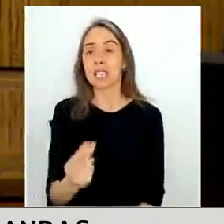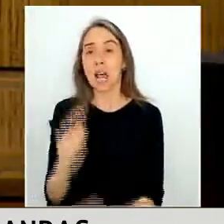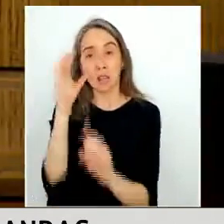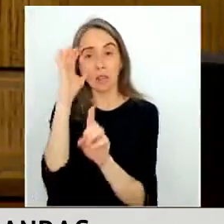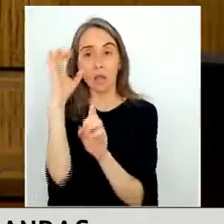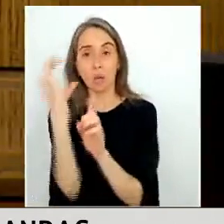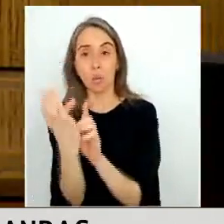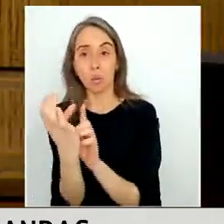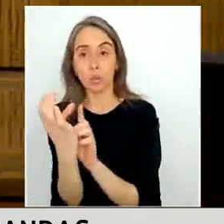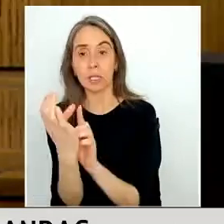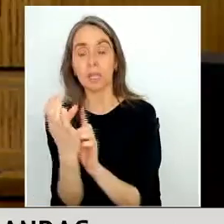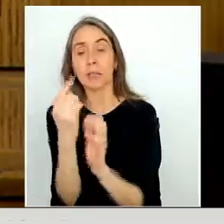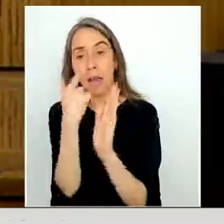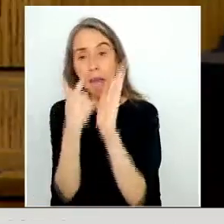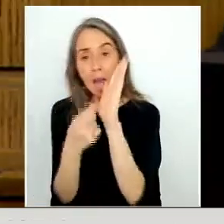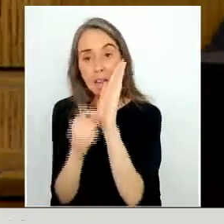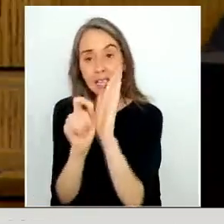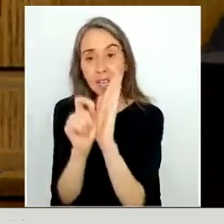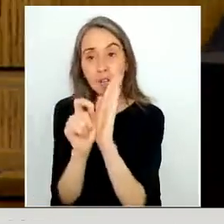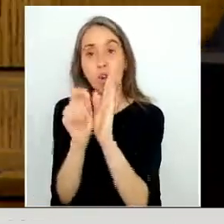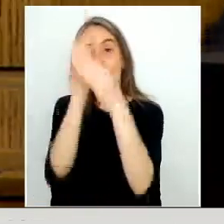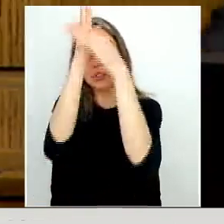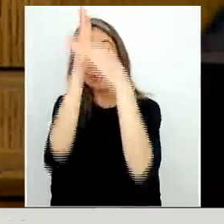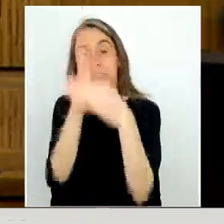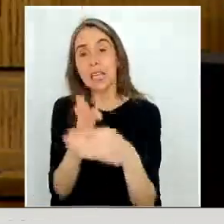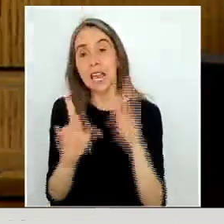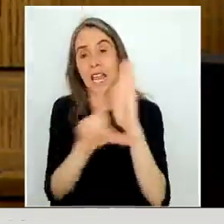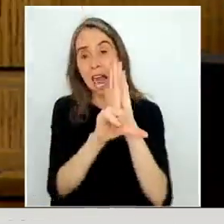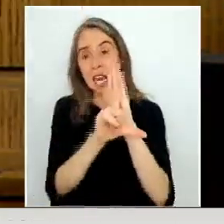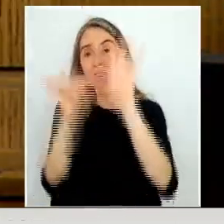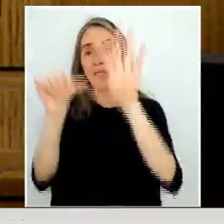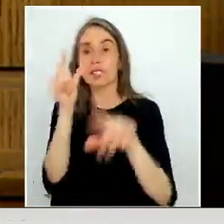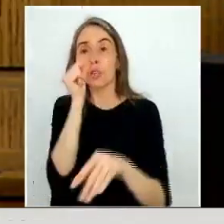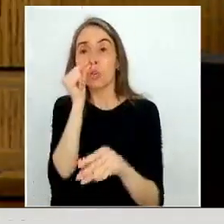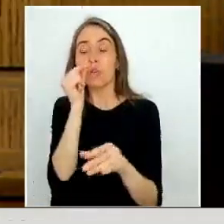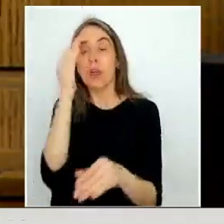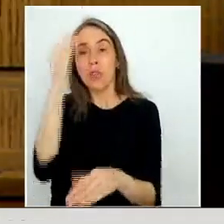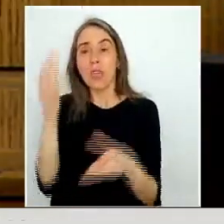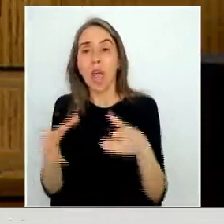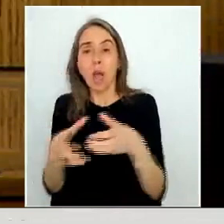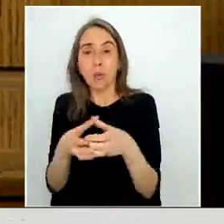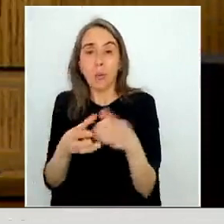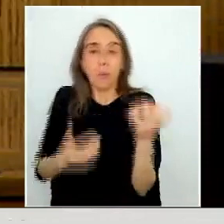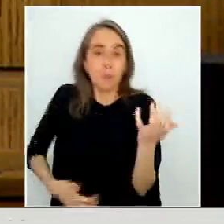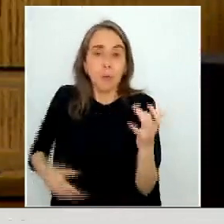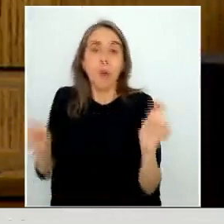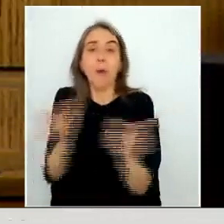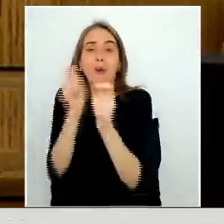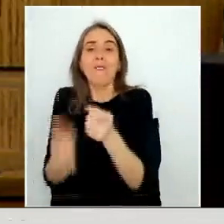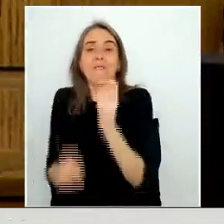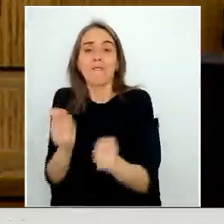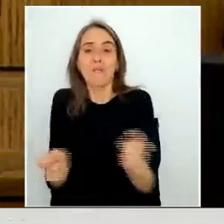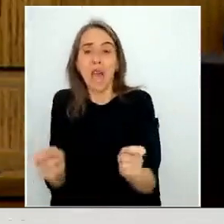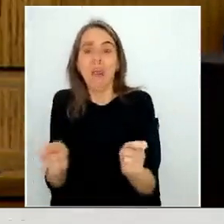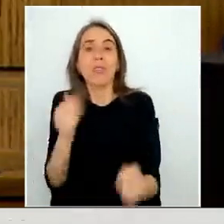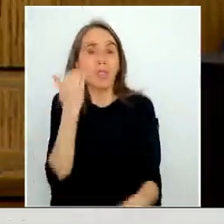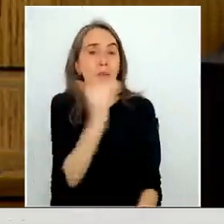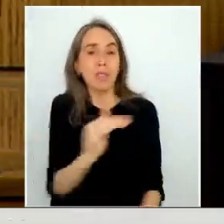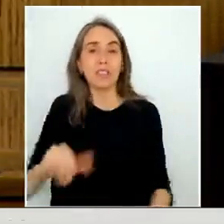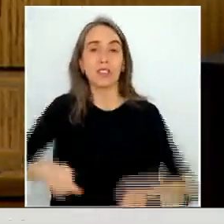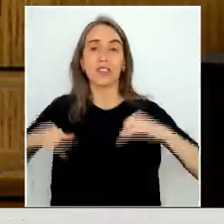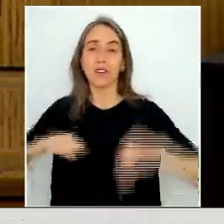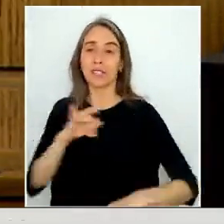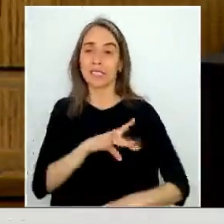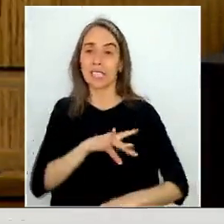reconocer cada 16 de octubre como el Día de las bandas y orquestas infantiles y juveniles de chile permitirá fomentar